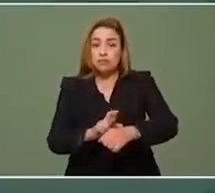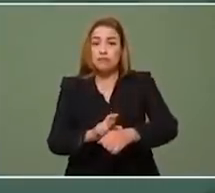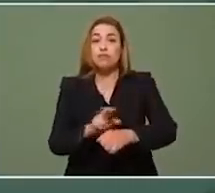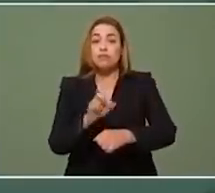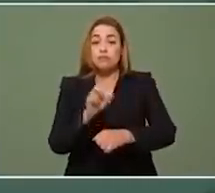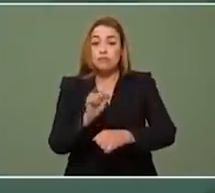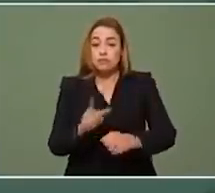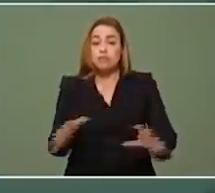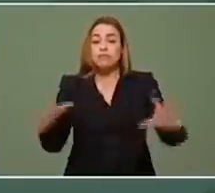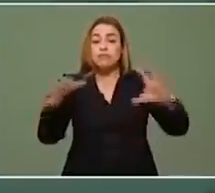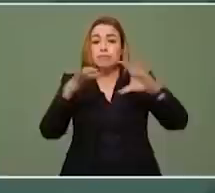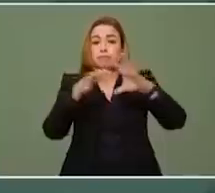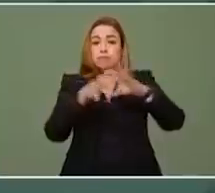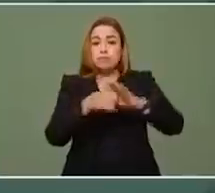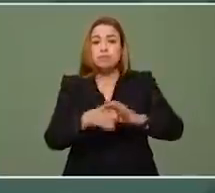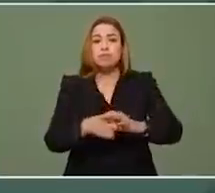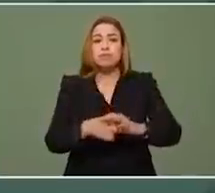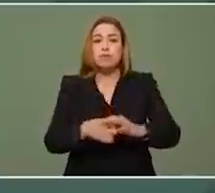todos actuemos